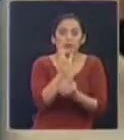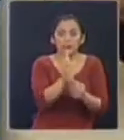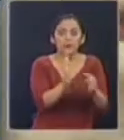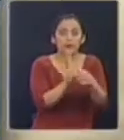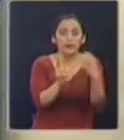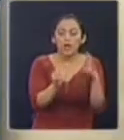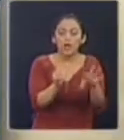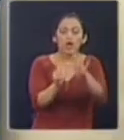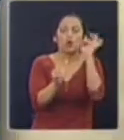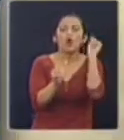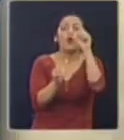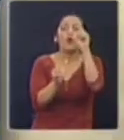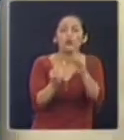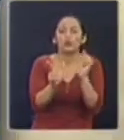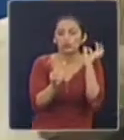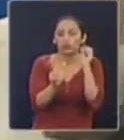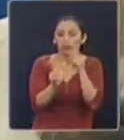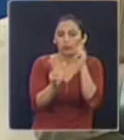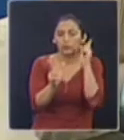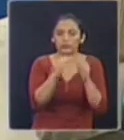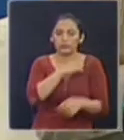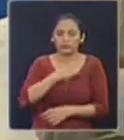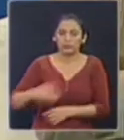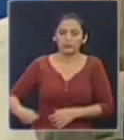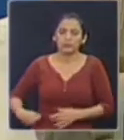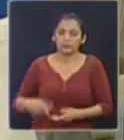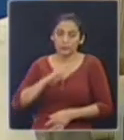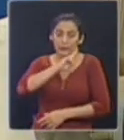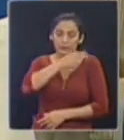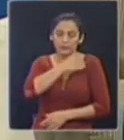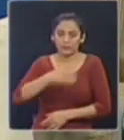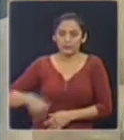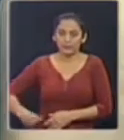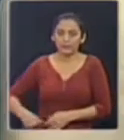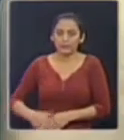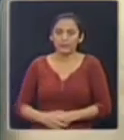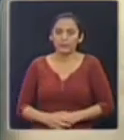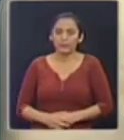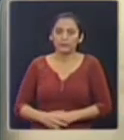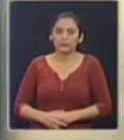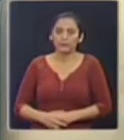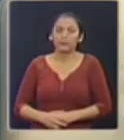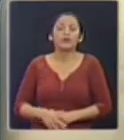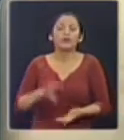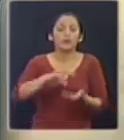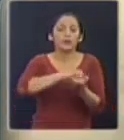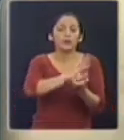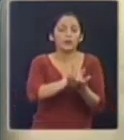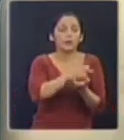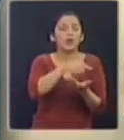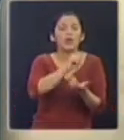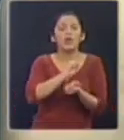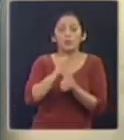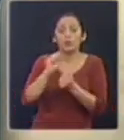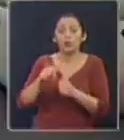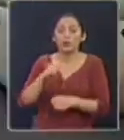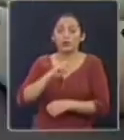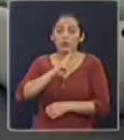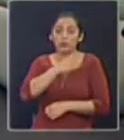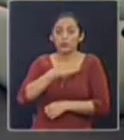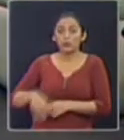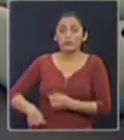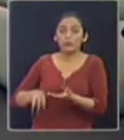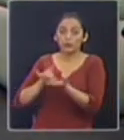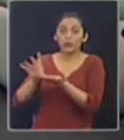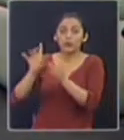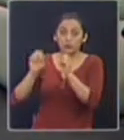la terna, no habría elección. ¿Quién puede destituir al vicepresidente? El Congreso, la Asamblea Nacional. El presidente de la República no puede